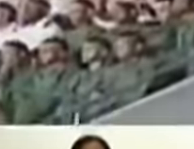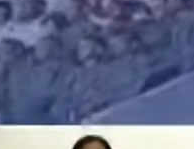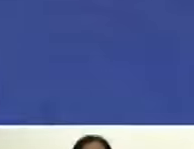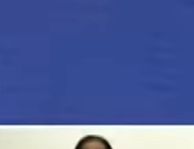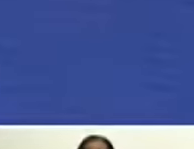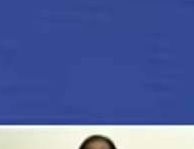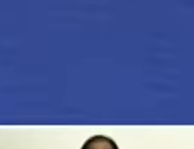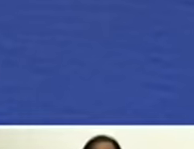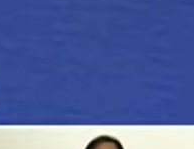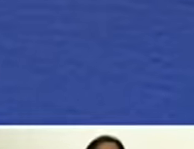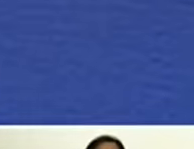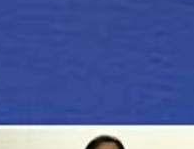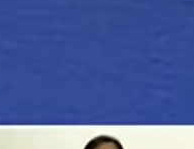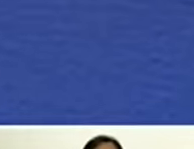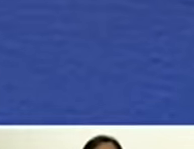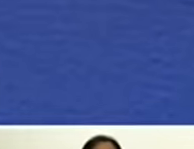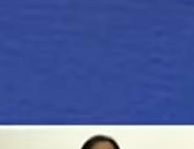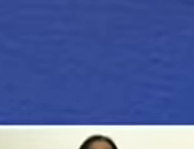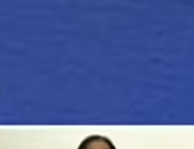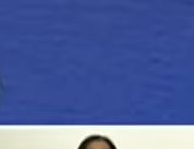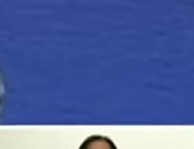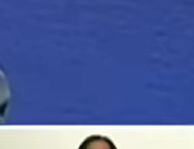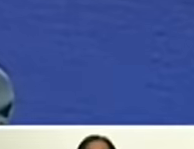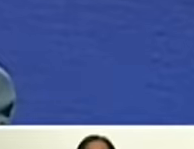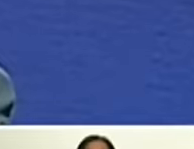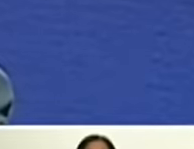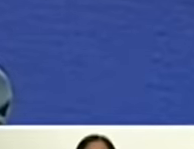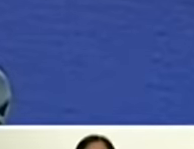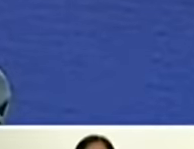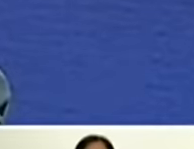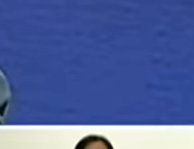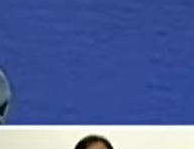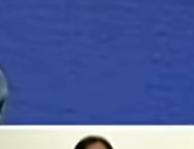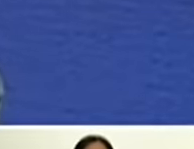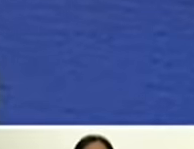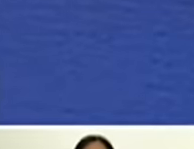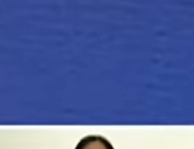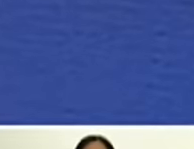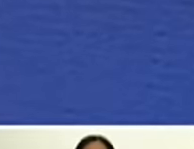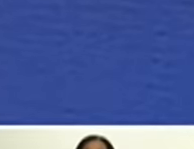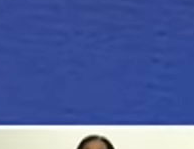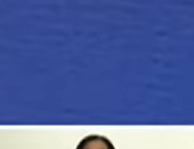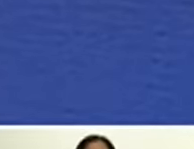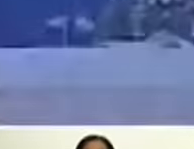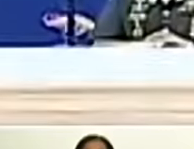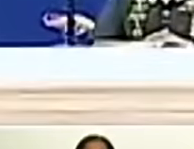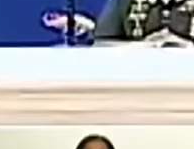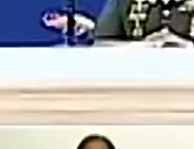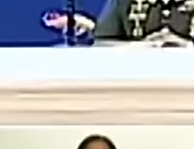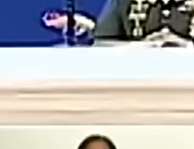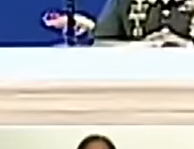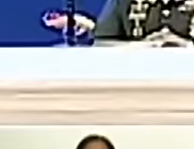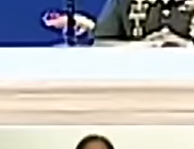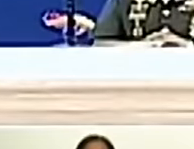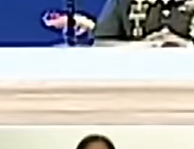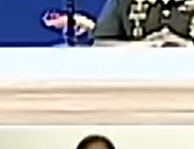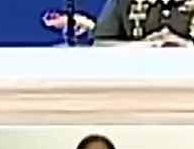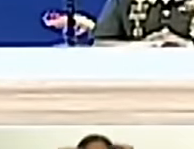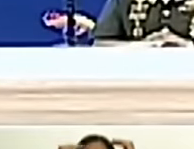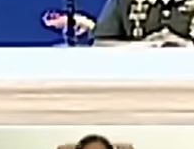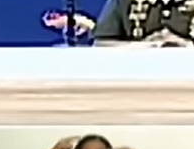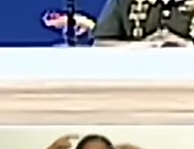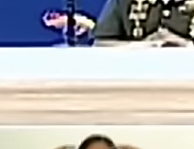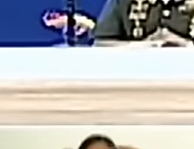él se fue y nosotros quedamos por él. Y hoy podemos decir, comandante Hugo